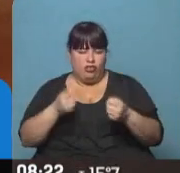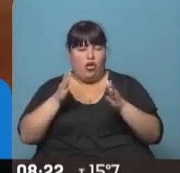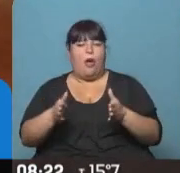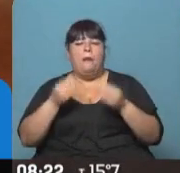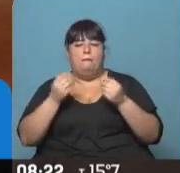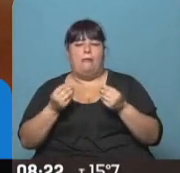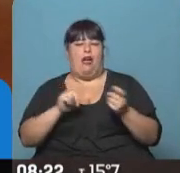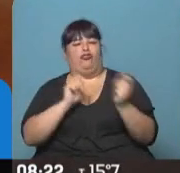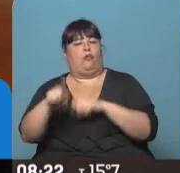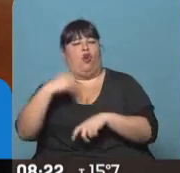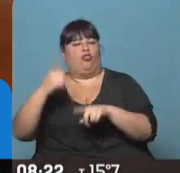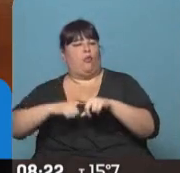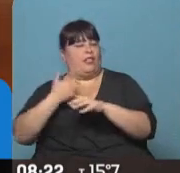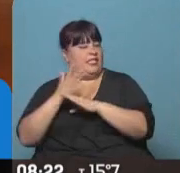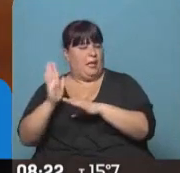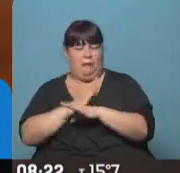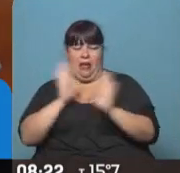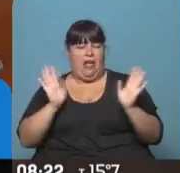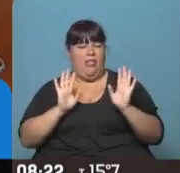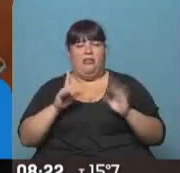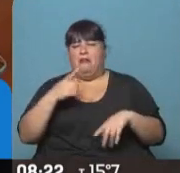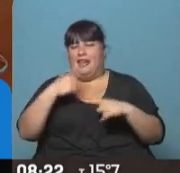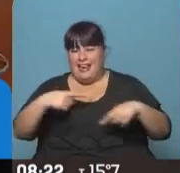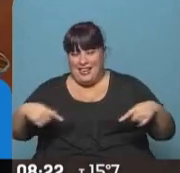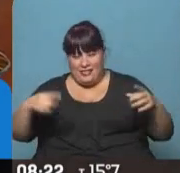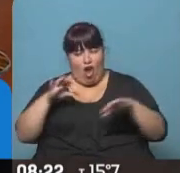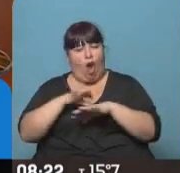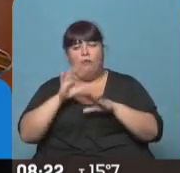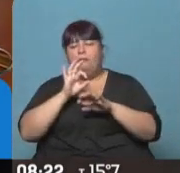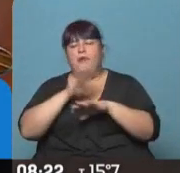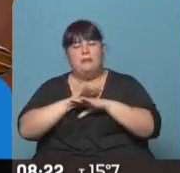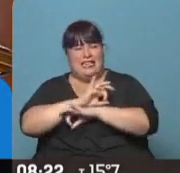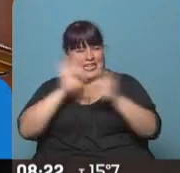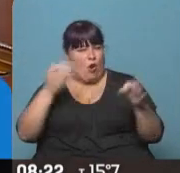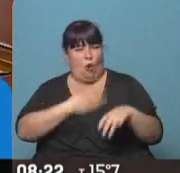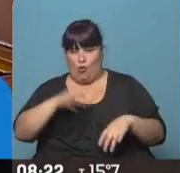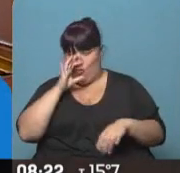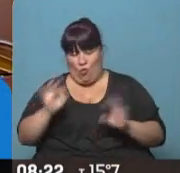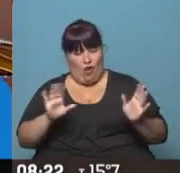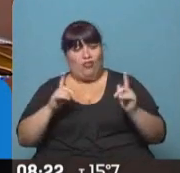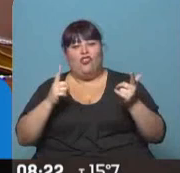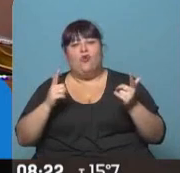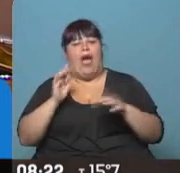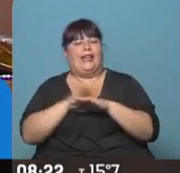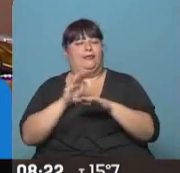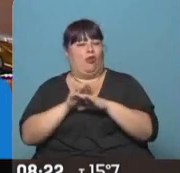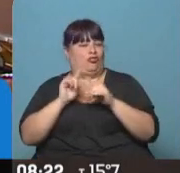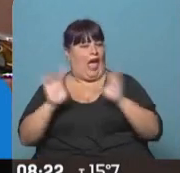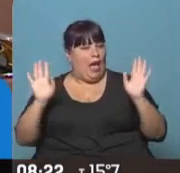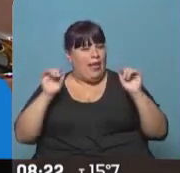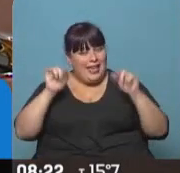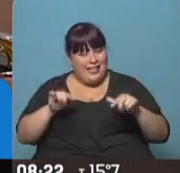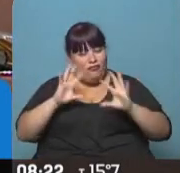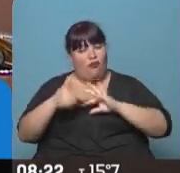en una alternativa política independiente que no tiene ninguno de todos estos compromisos y que no han gobernado, por lo tanto no tienen responsabilidad directa en esto. Y